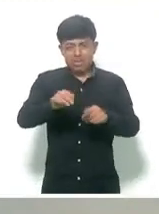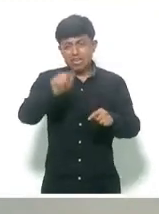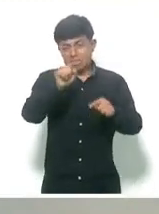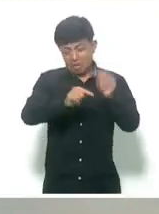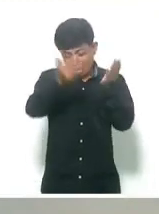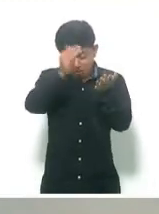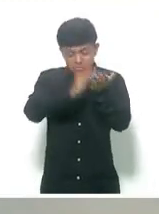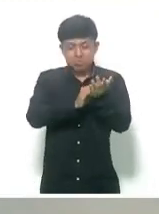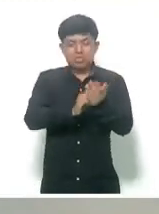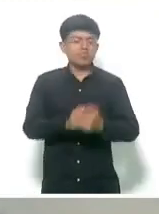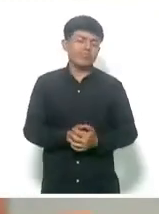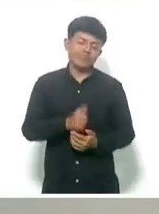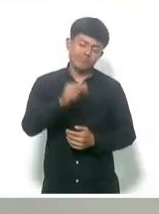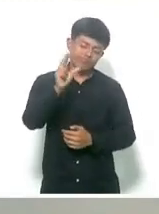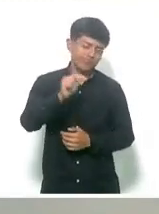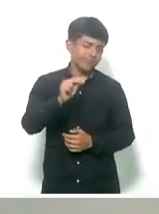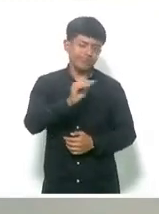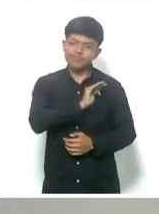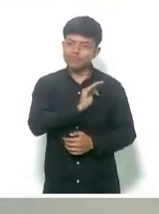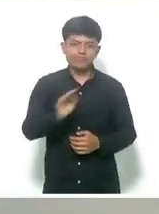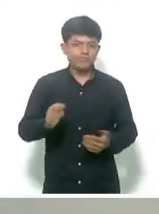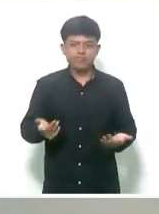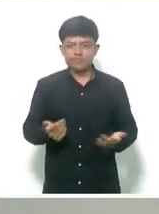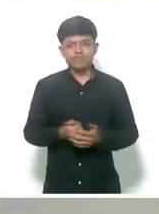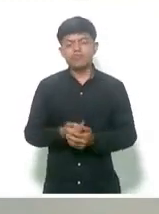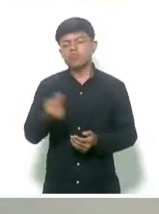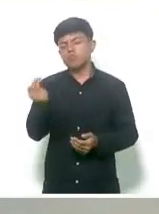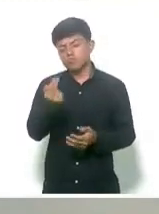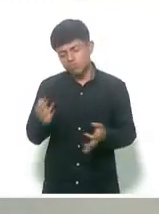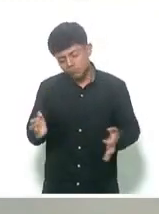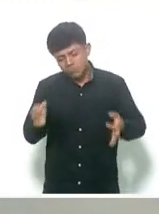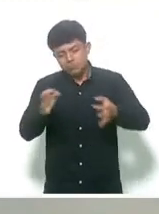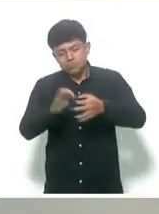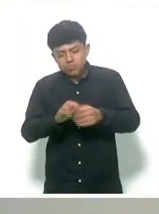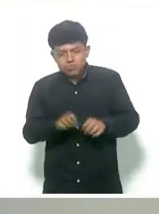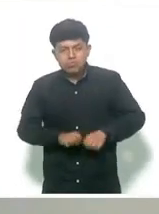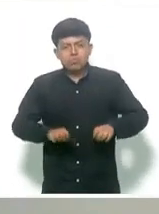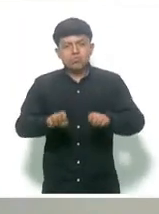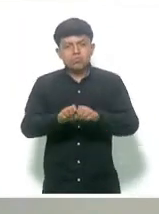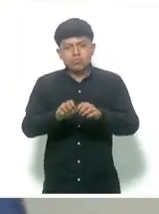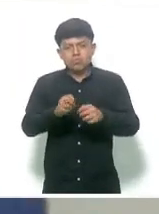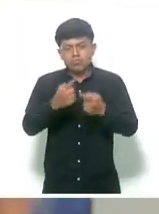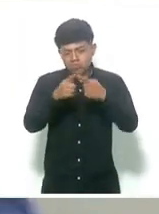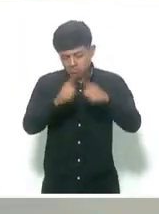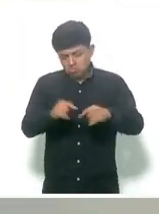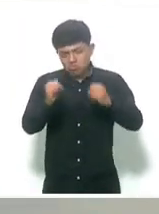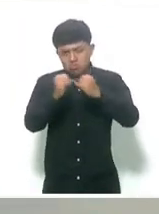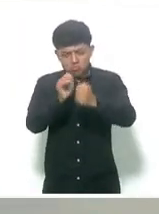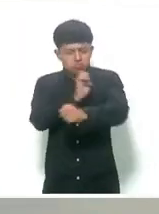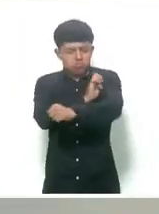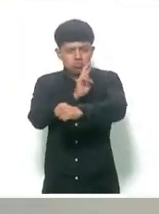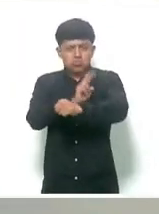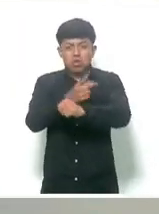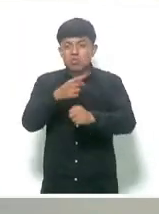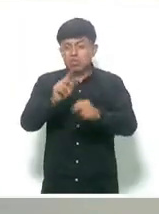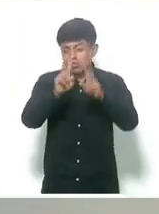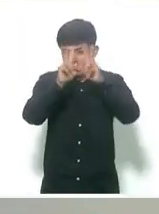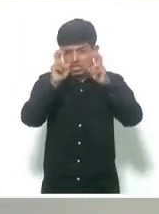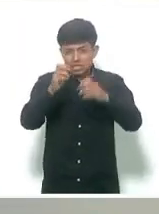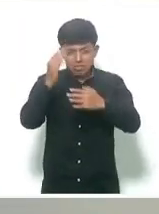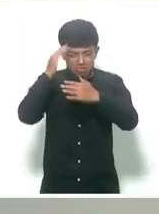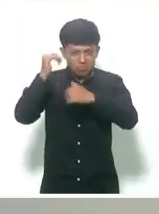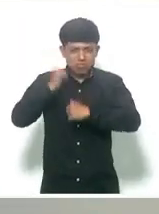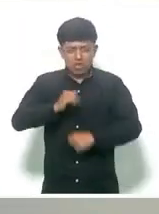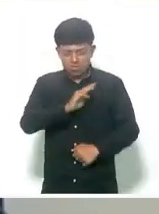electiva si no está coordinada la parte de la Policía Estatal evidentemente la fiscalía pero también las partes de las autorid